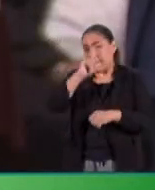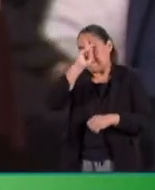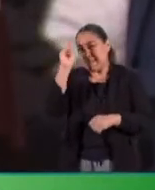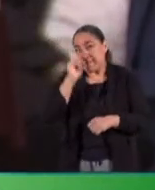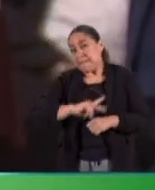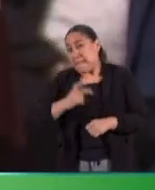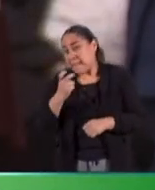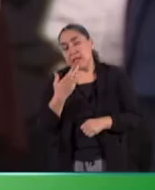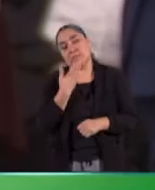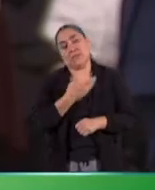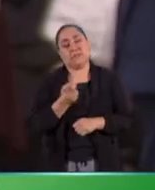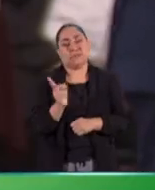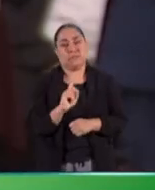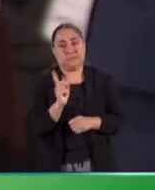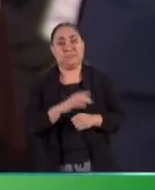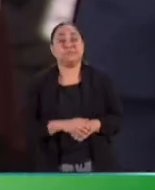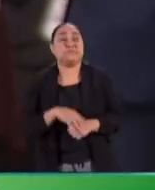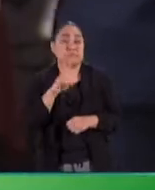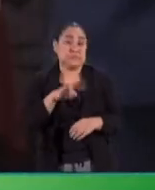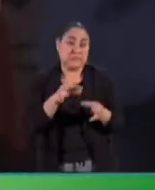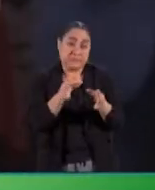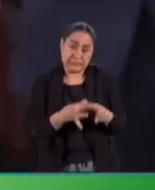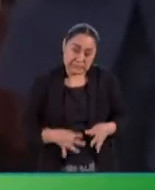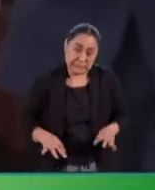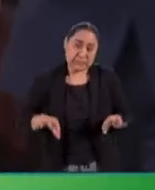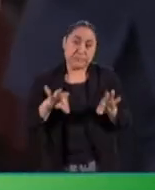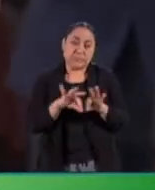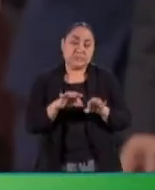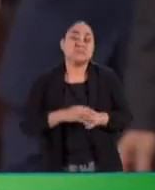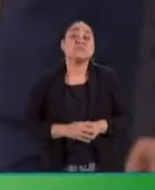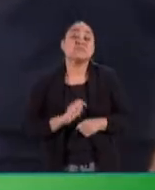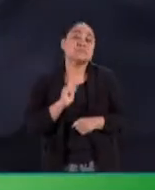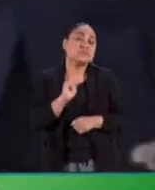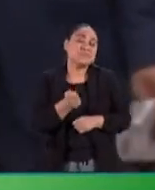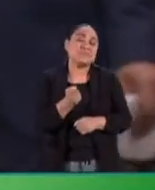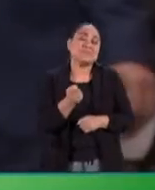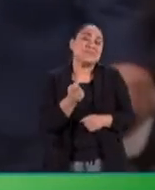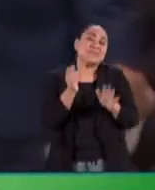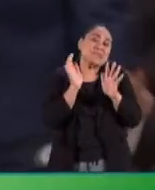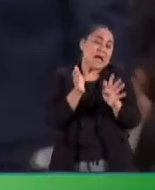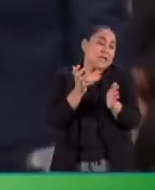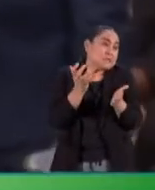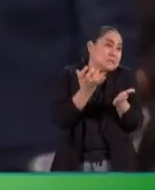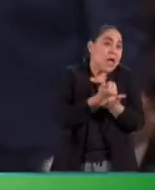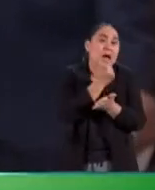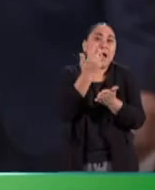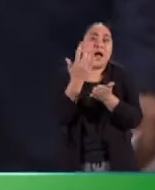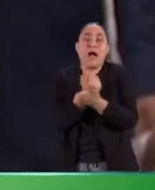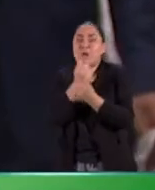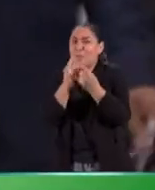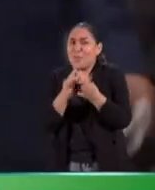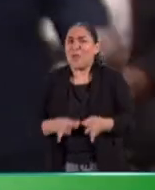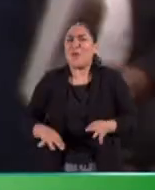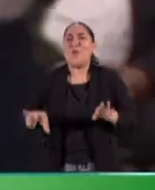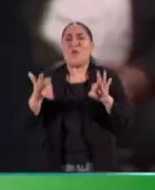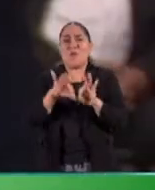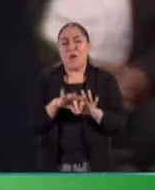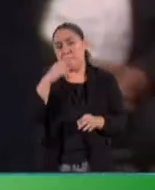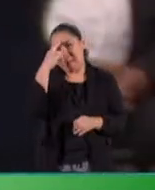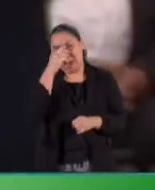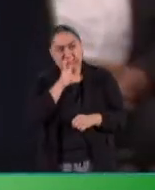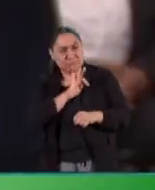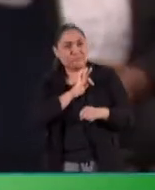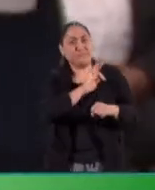peor es fundamental señalar que las victorias más significativas que hemos logrado para avanzar en la